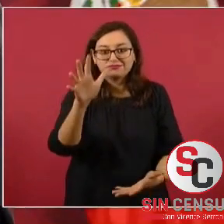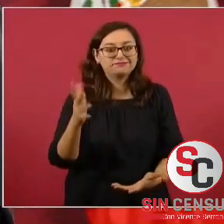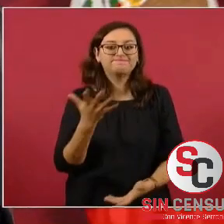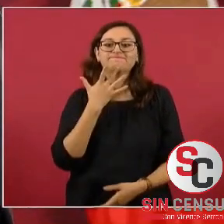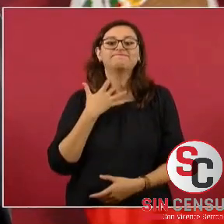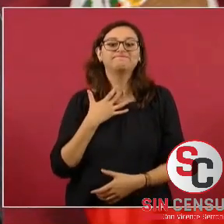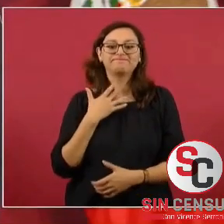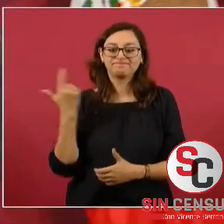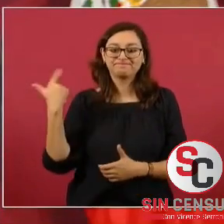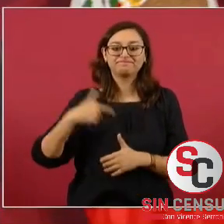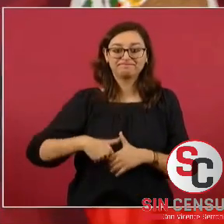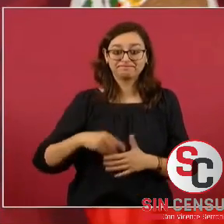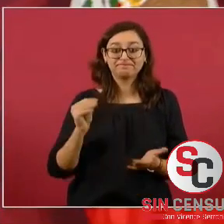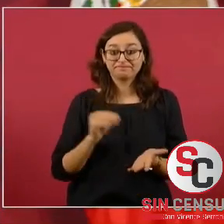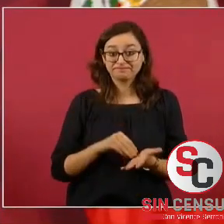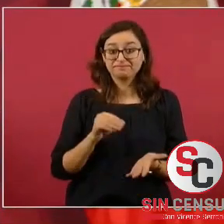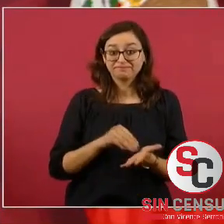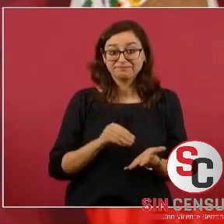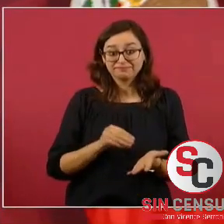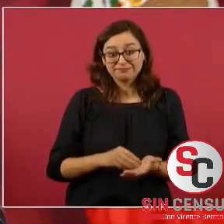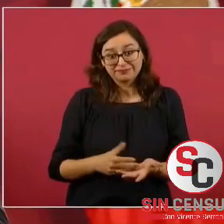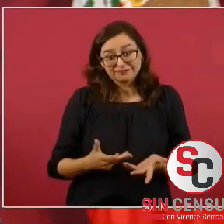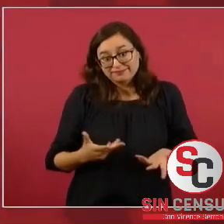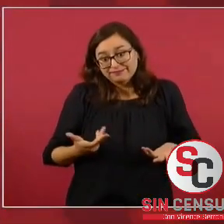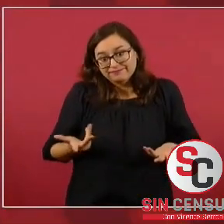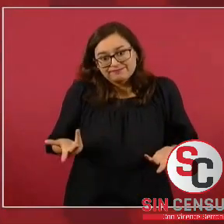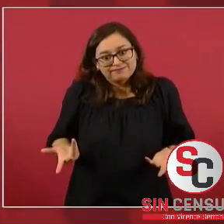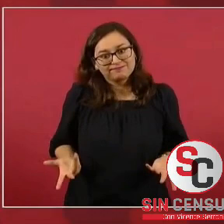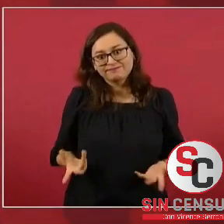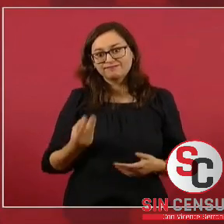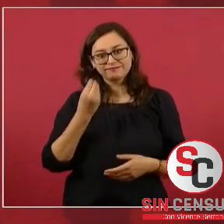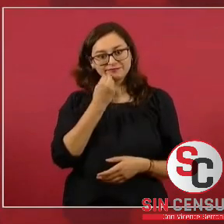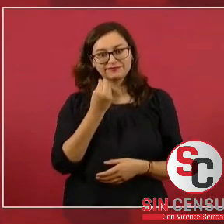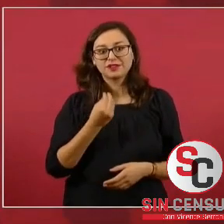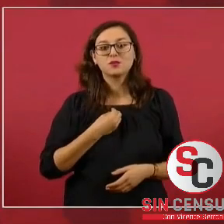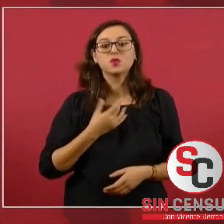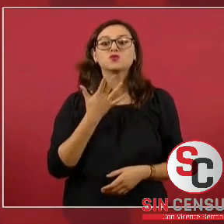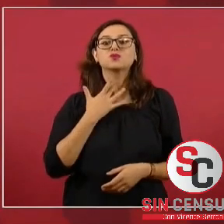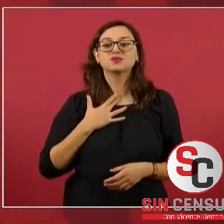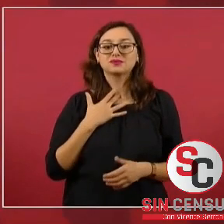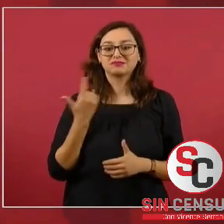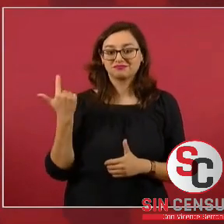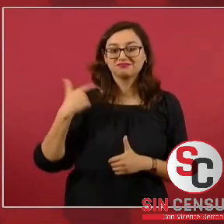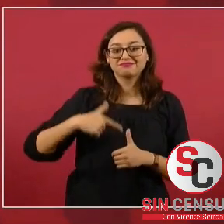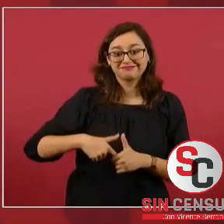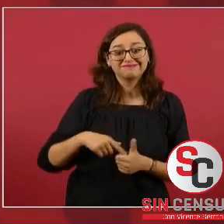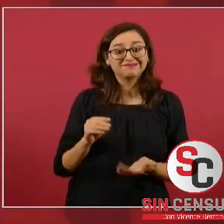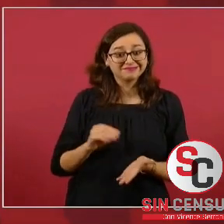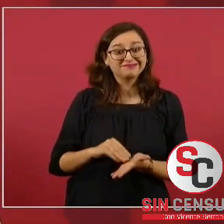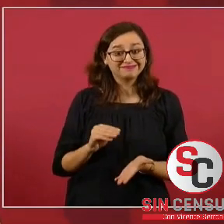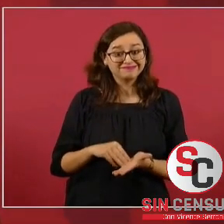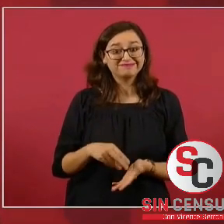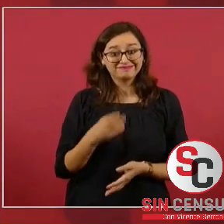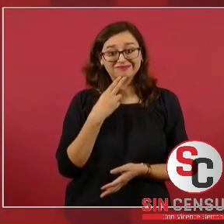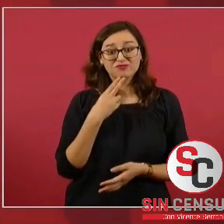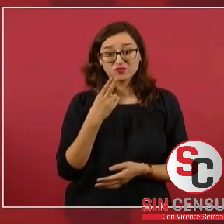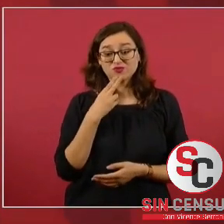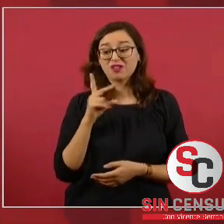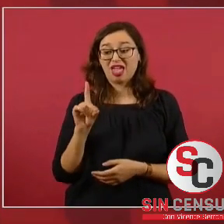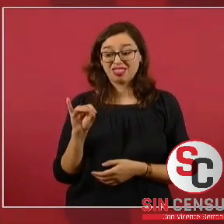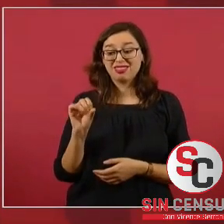Entonces, se va a seguir necesitando gasolinas y